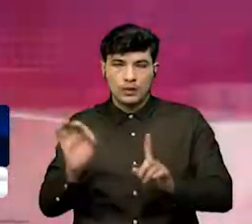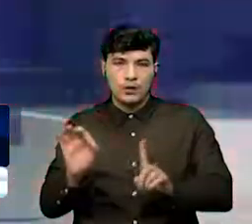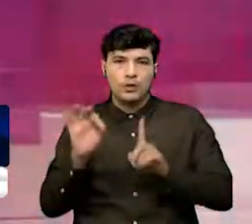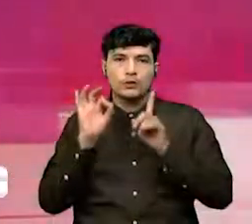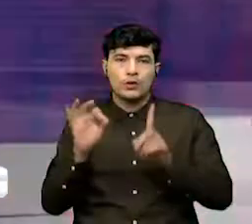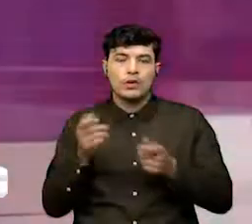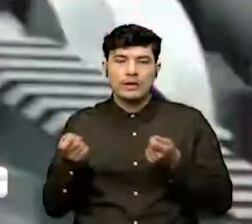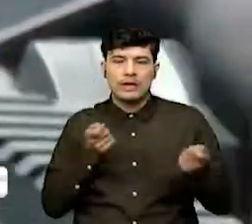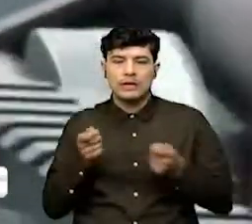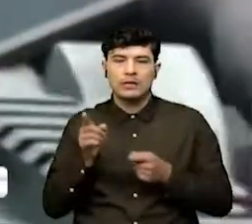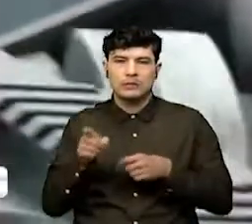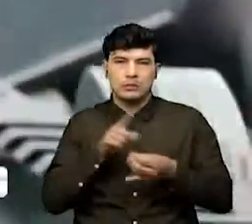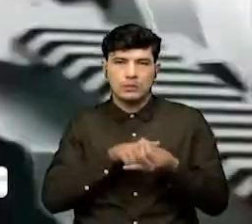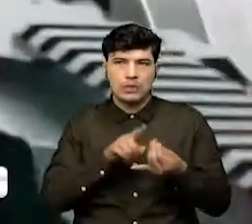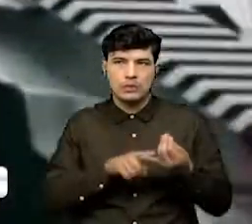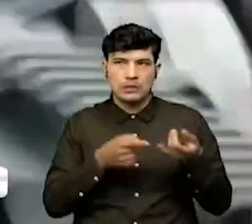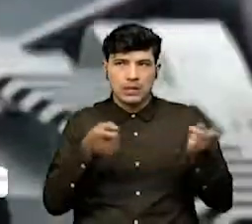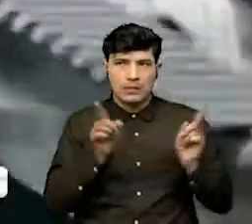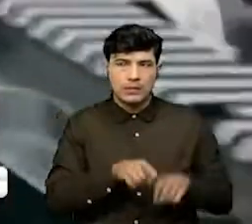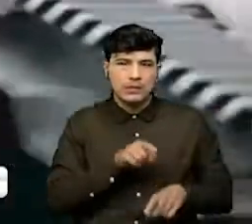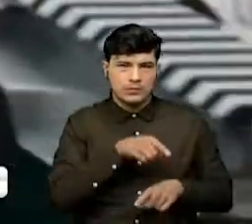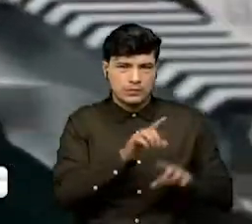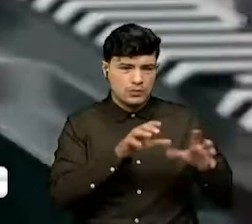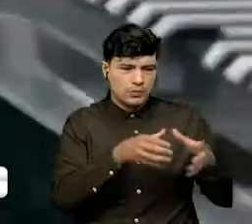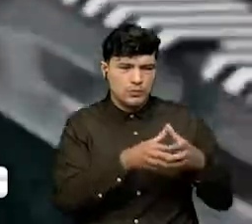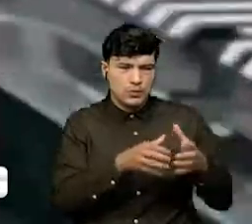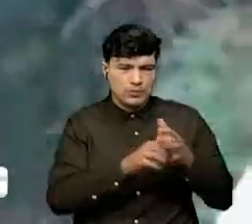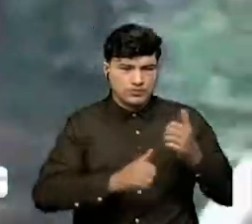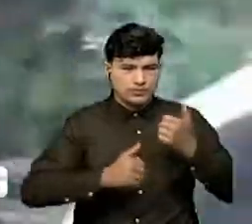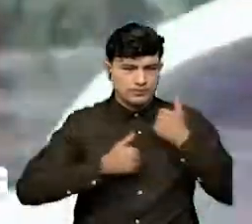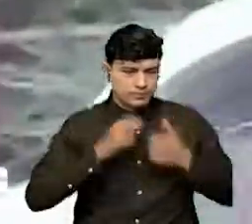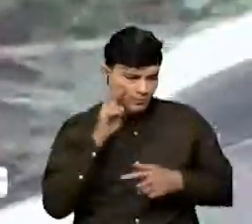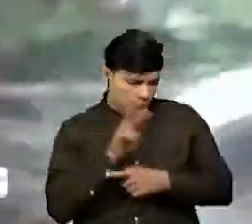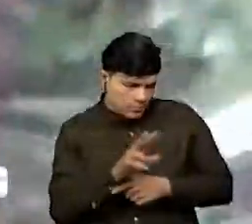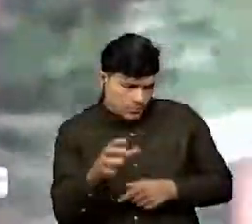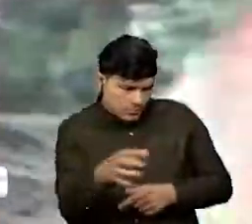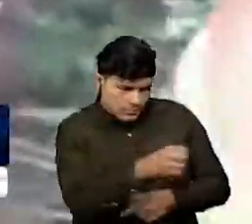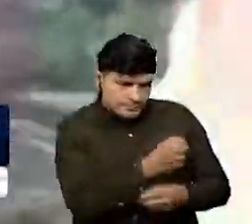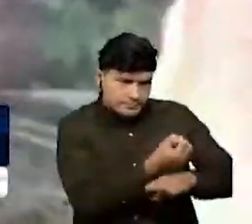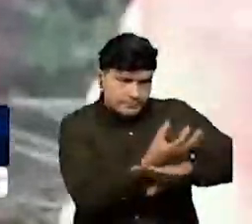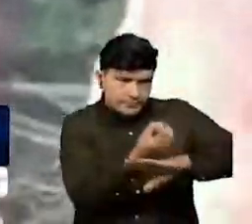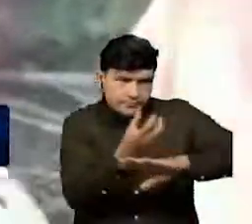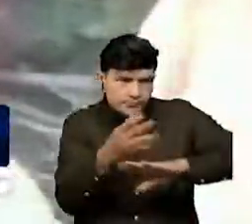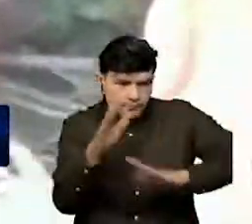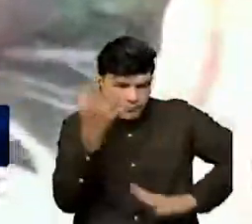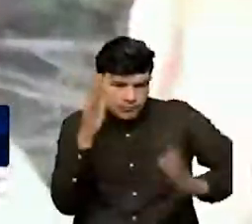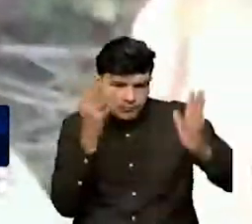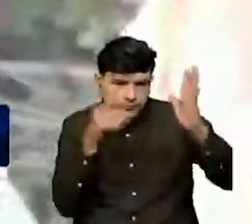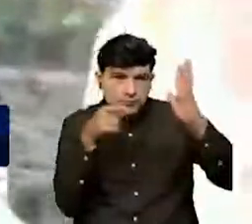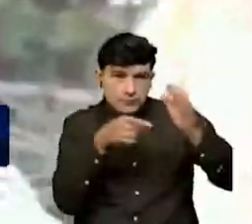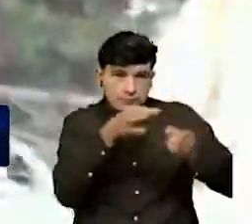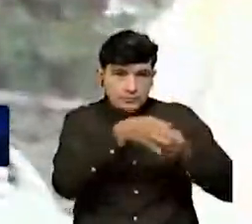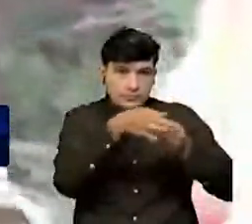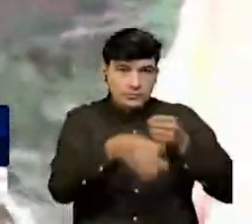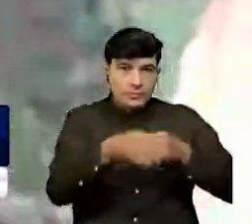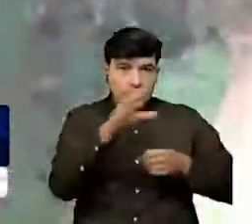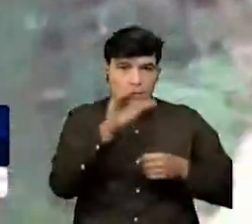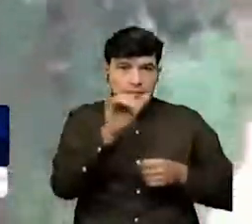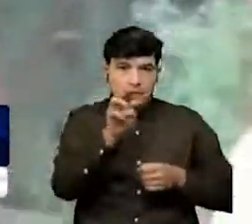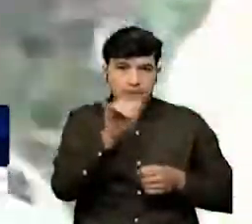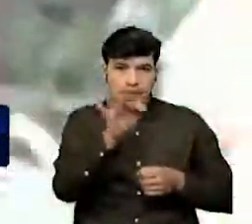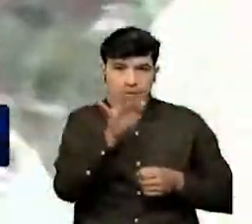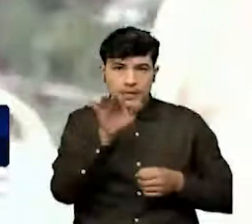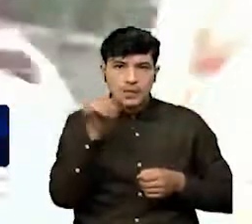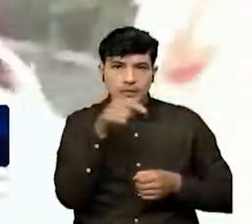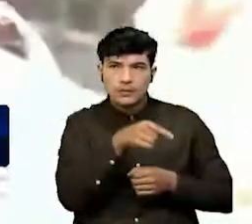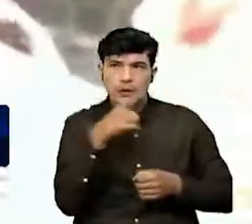caso. Tropas de la Quinta Brigada descubrieron entre la maleza, en el corregimiento del Garzal, del municipio de Simití, en el sur de Bolívar,